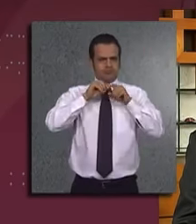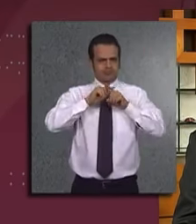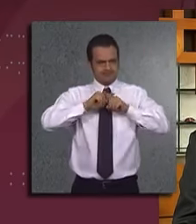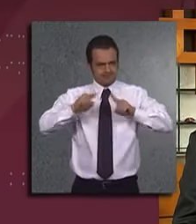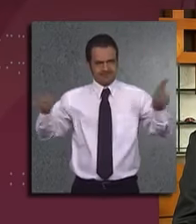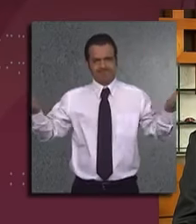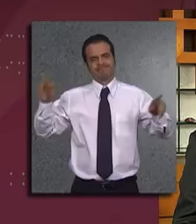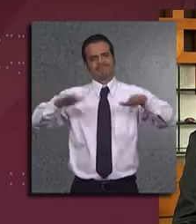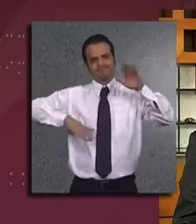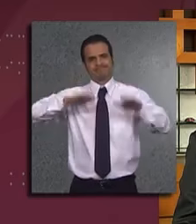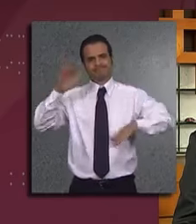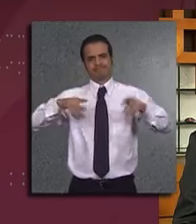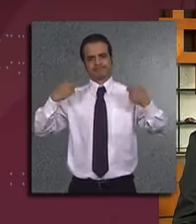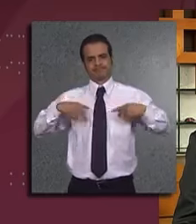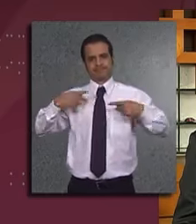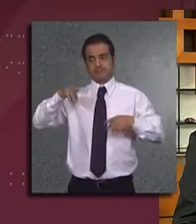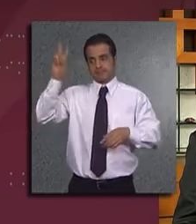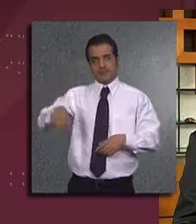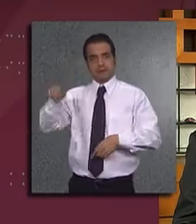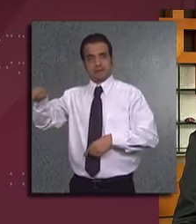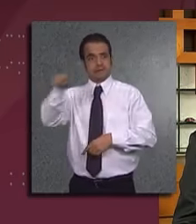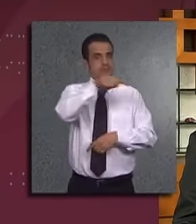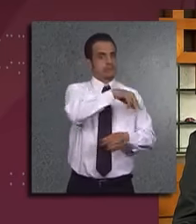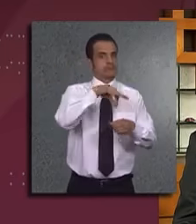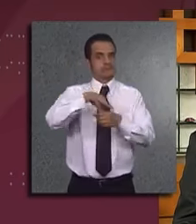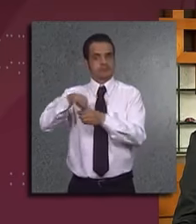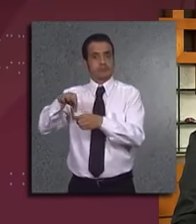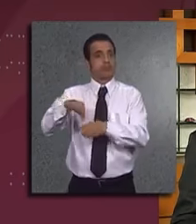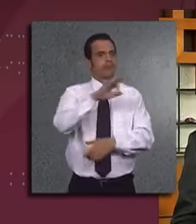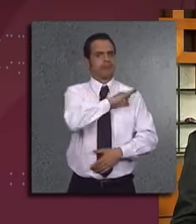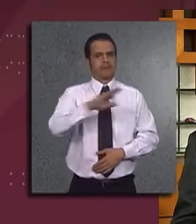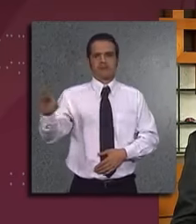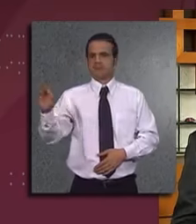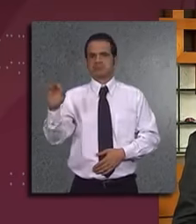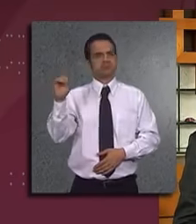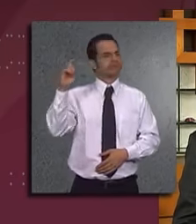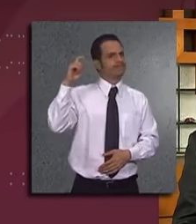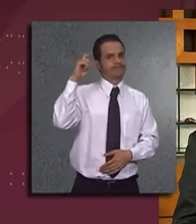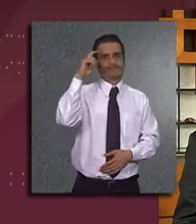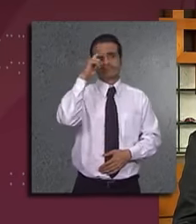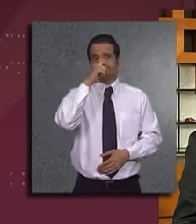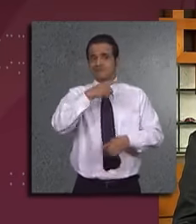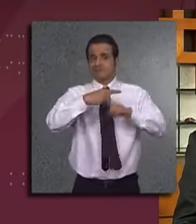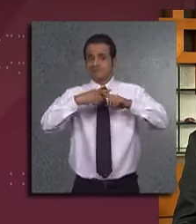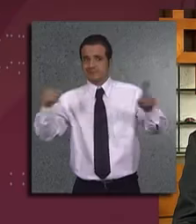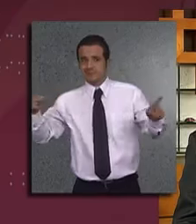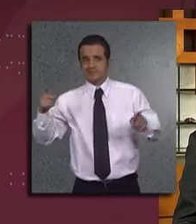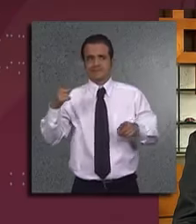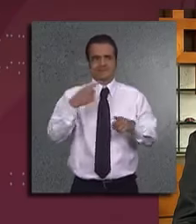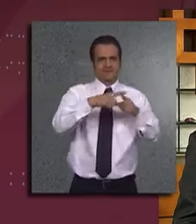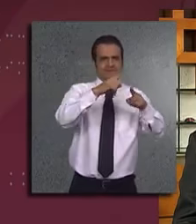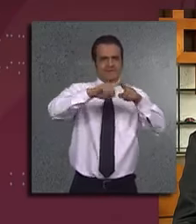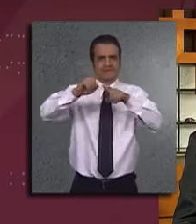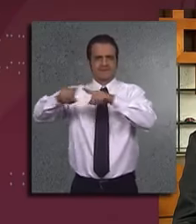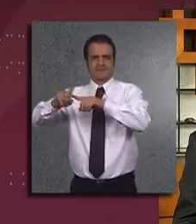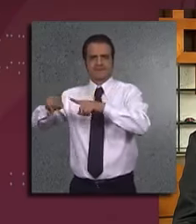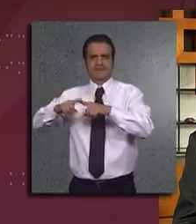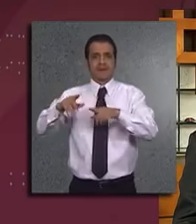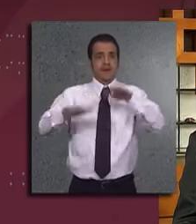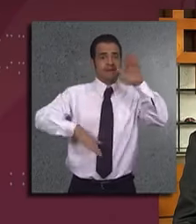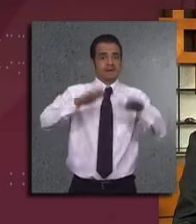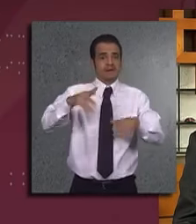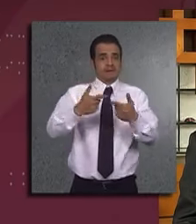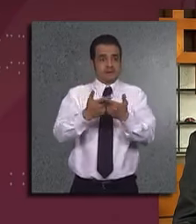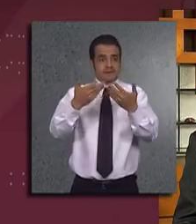legislación, evidentemente la posibilidad de que todos emitamos el voto y entonces cuente igual, sí está diferenciado